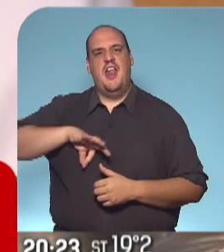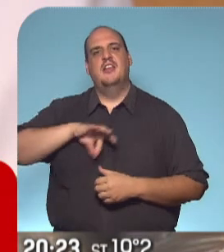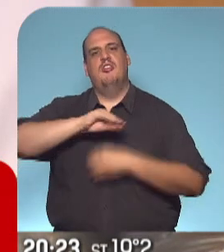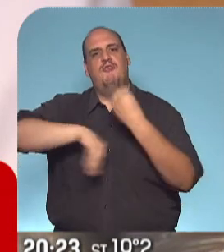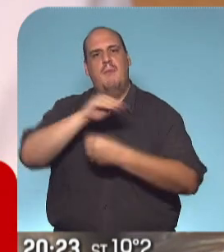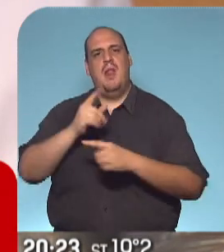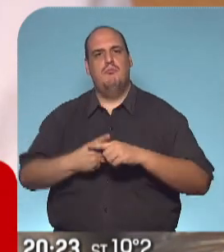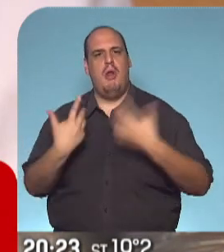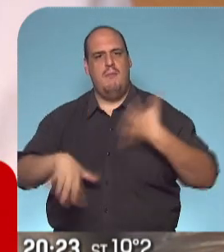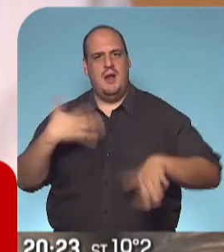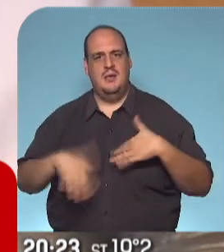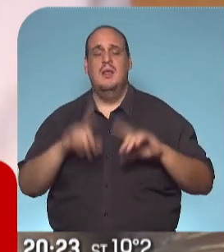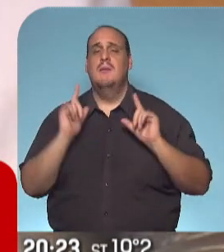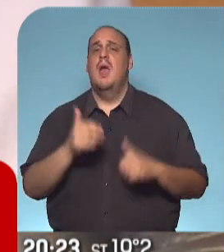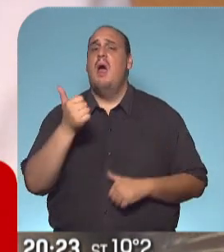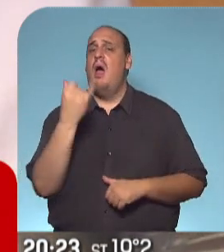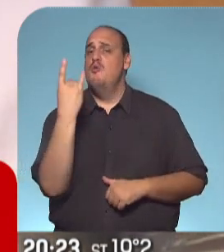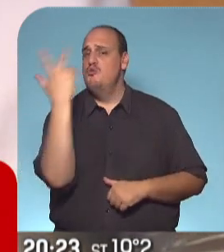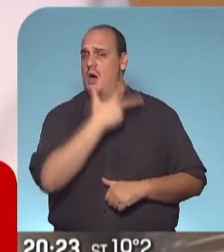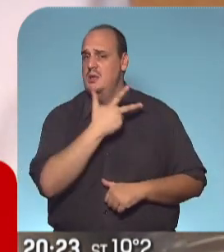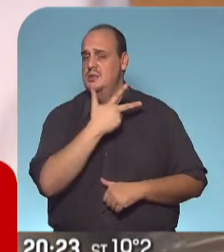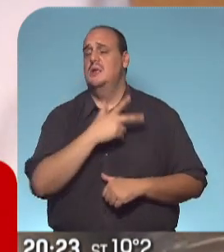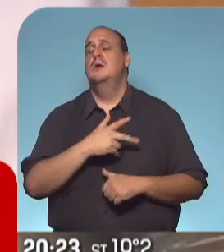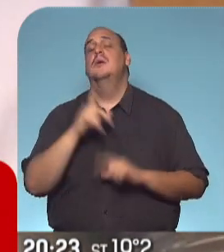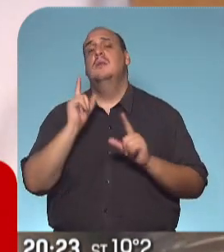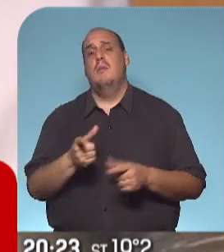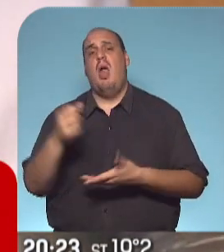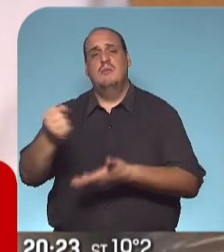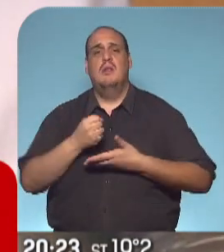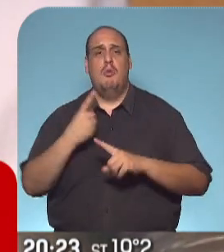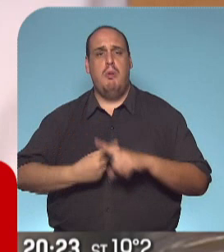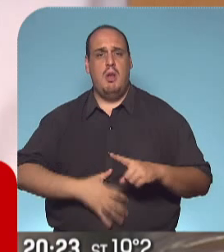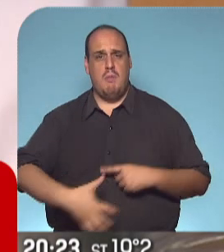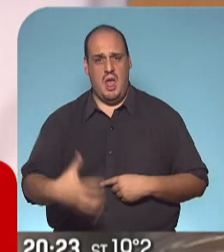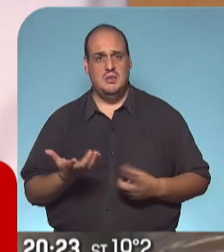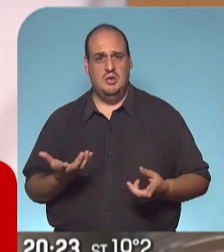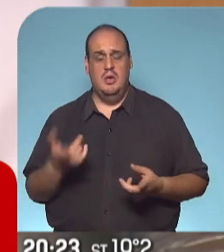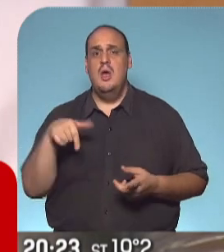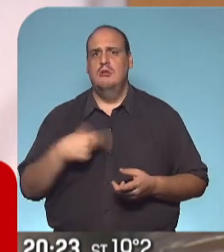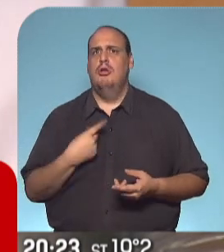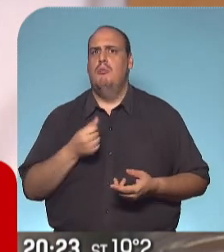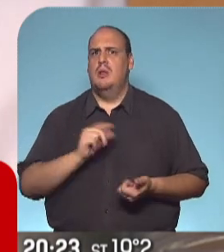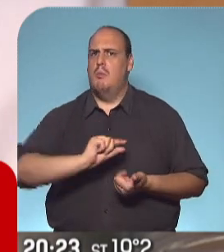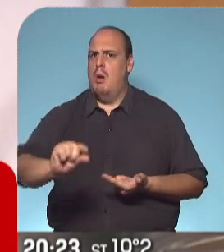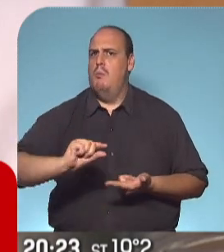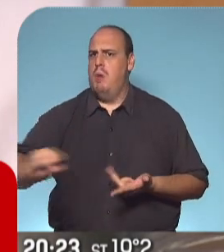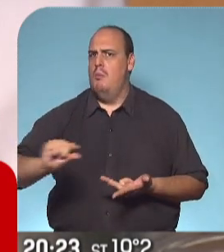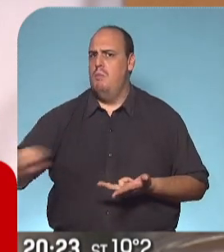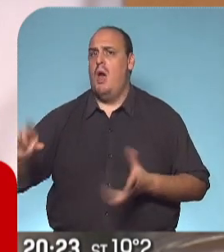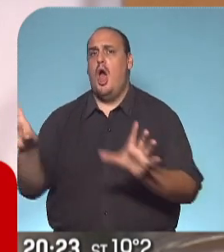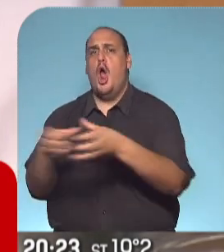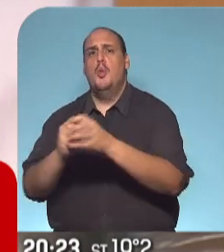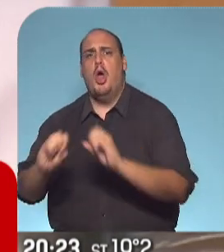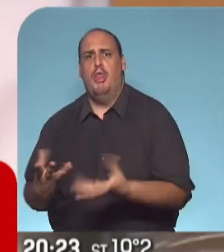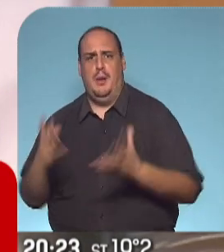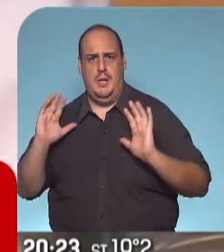aumento de la UH, la asignación universal por embarazo, son transferencias de ingresos a sectores en situación de alta vulnerabilidad,